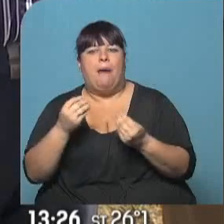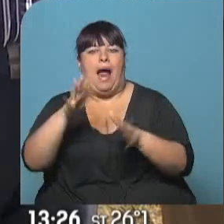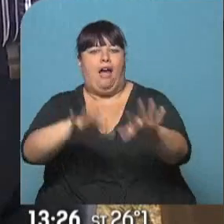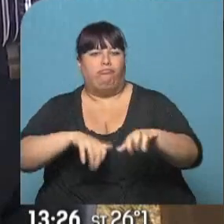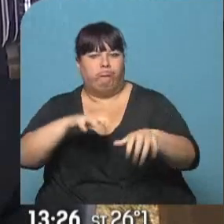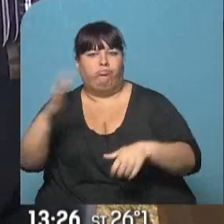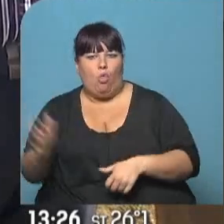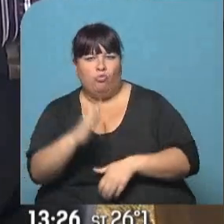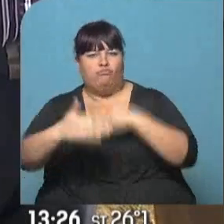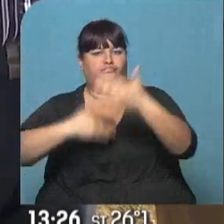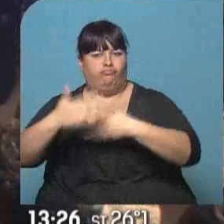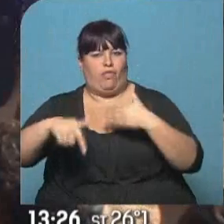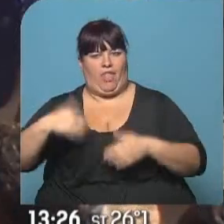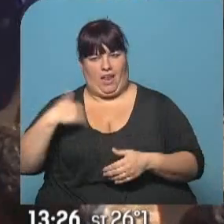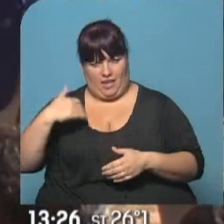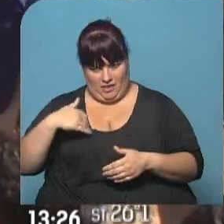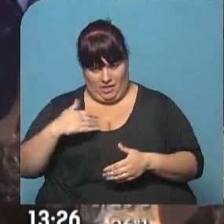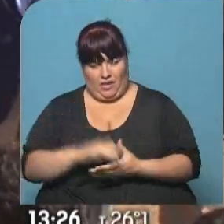producción del desarrollo de este país